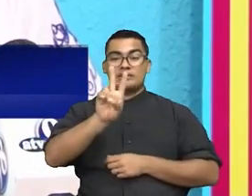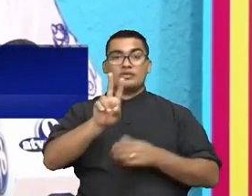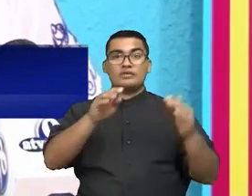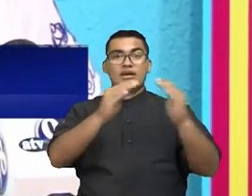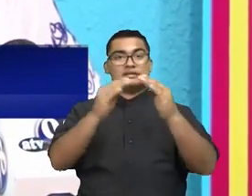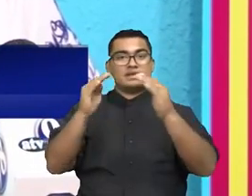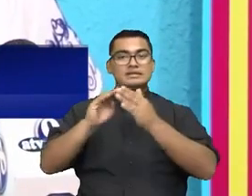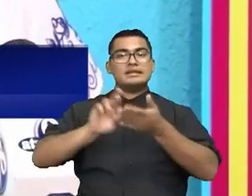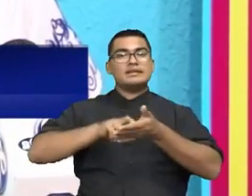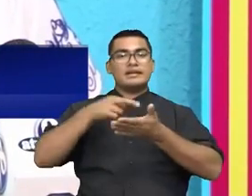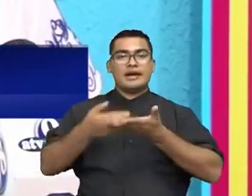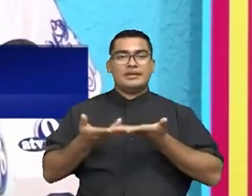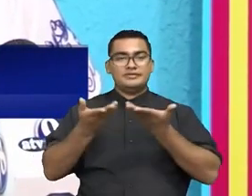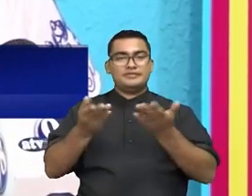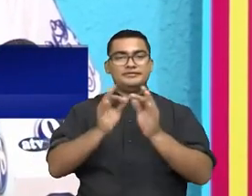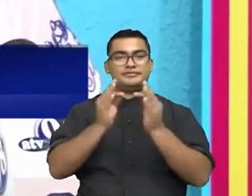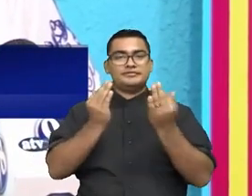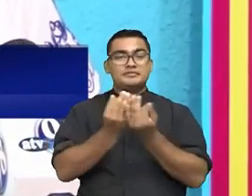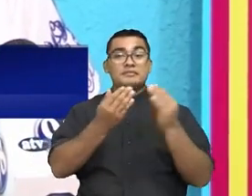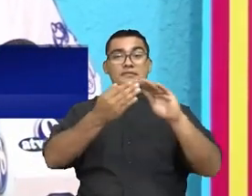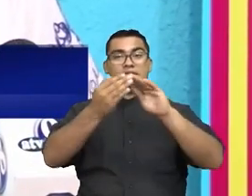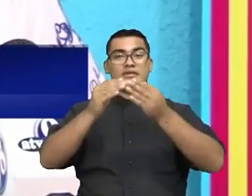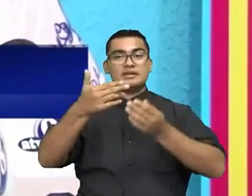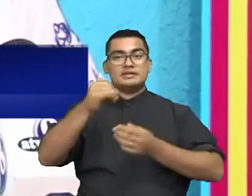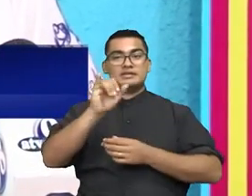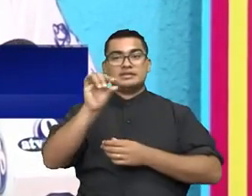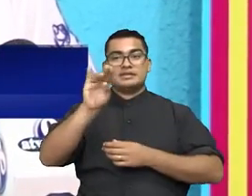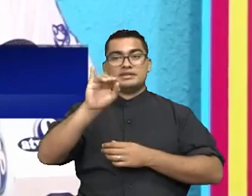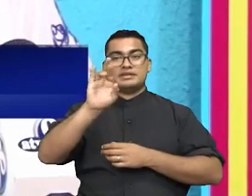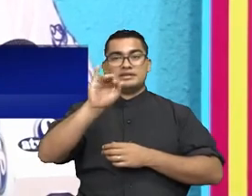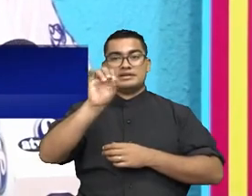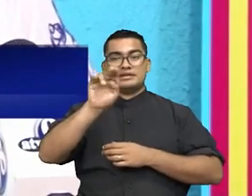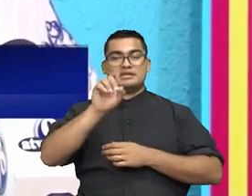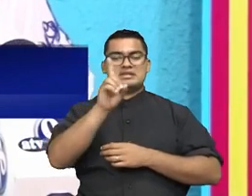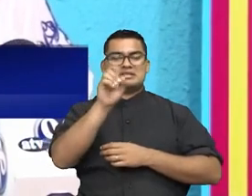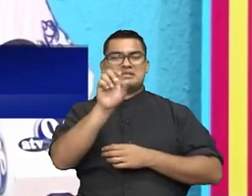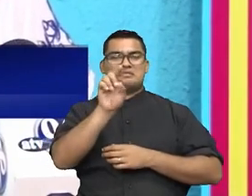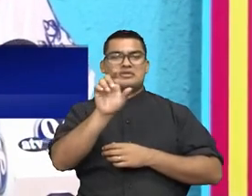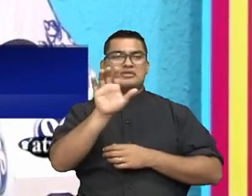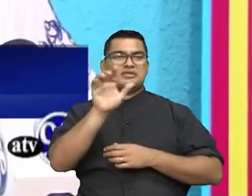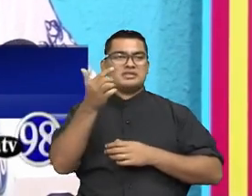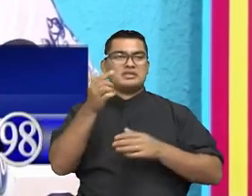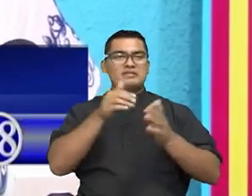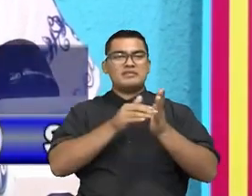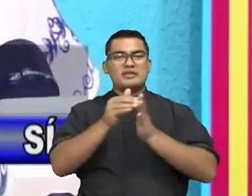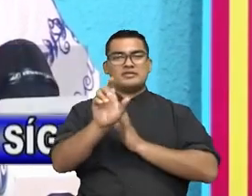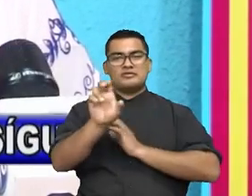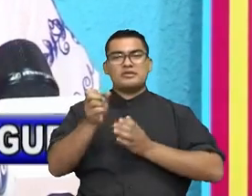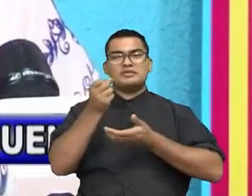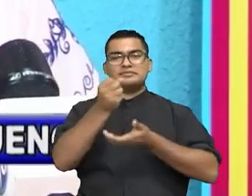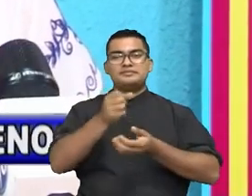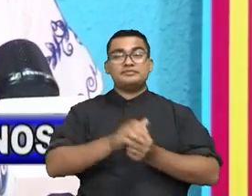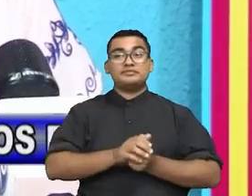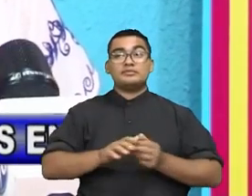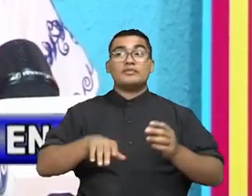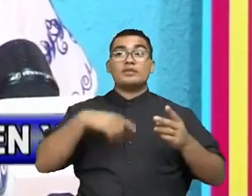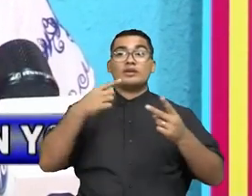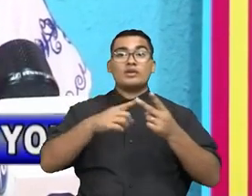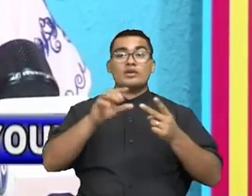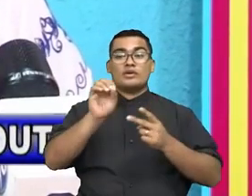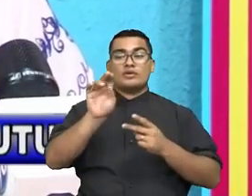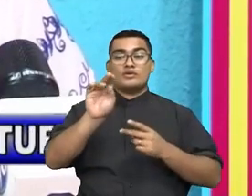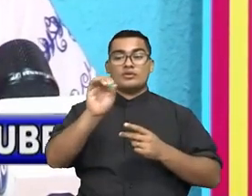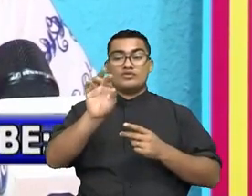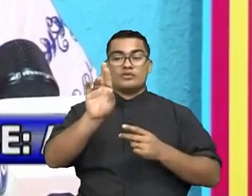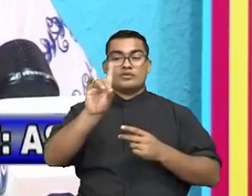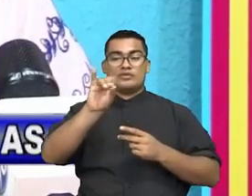para la familia en el barrio Los Chiquirines, con una inversión de 10.7 millones de córdobas. En La Concordia se finalizó